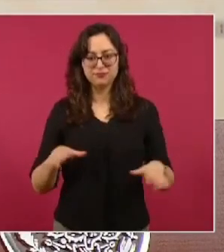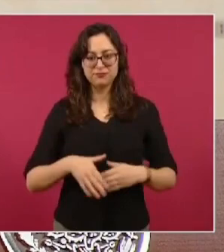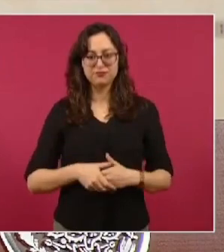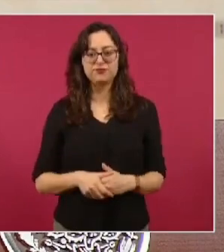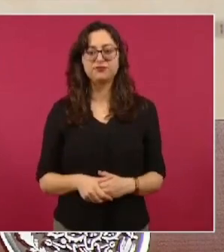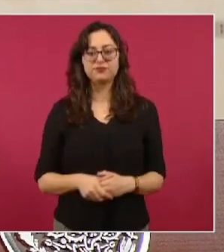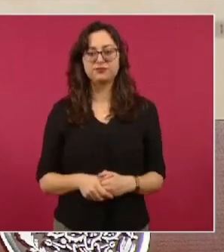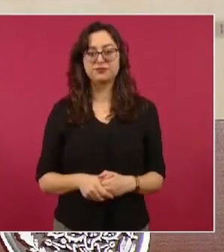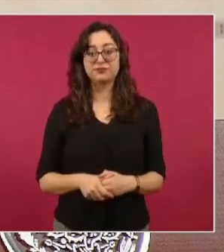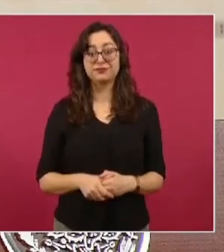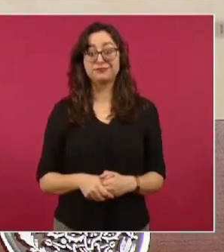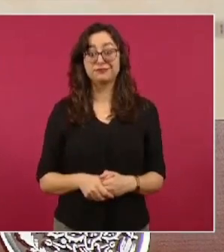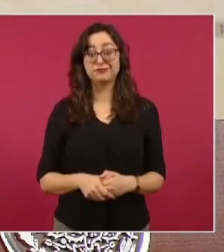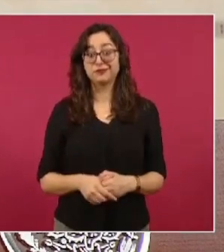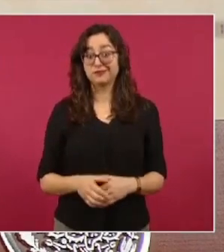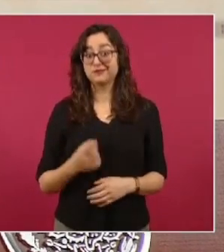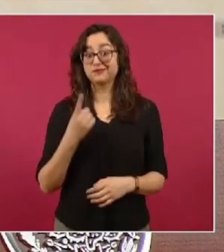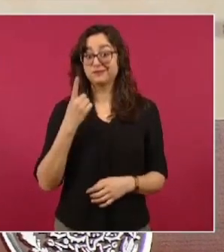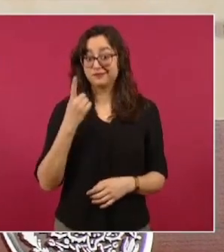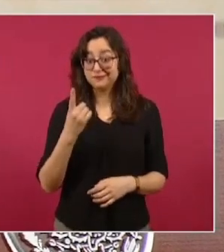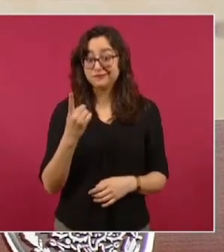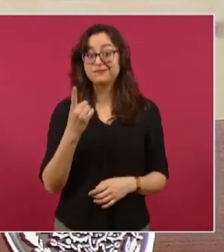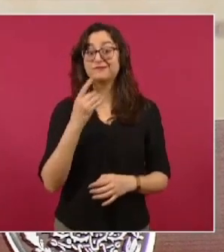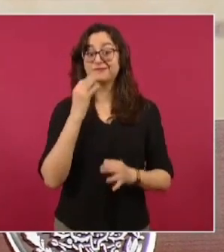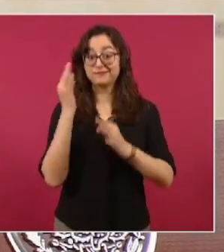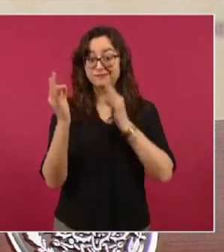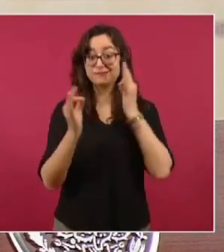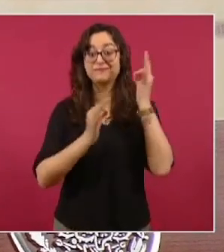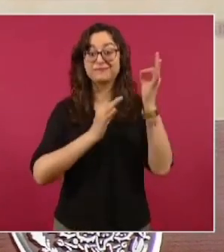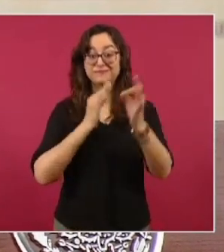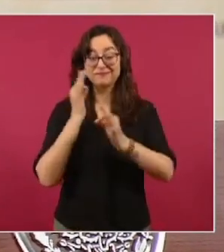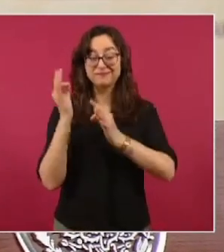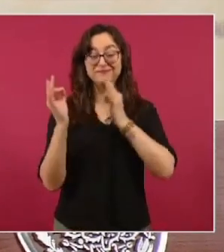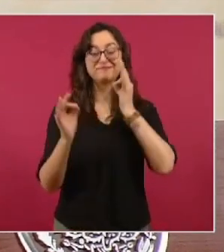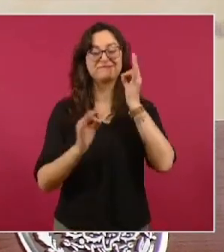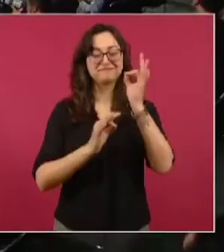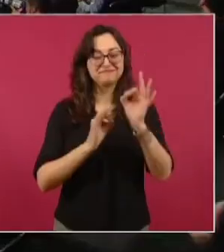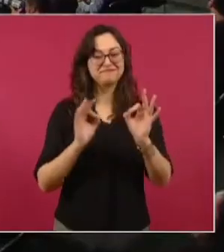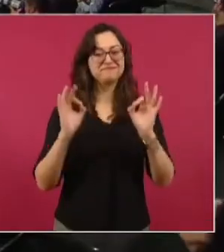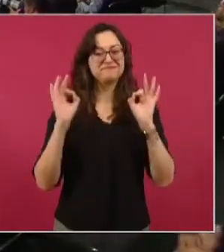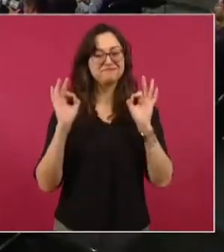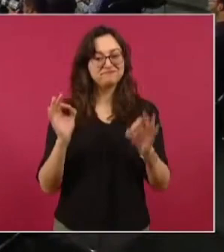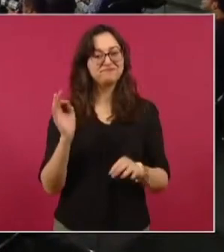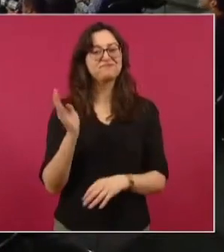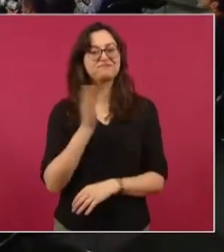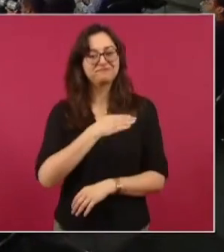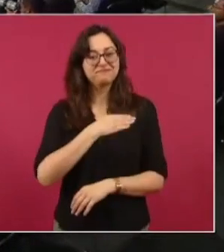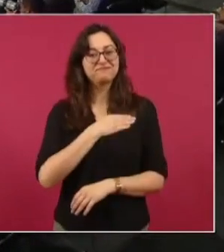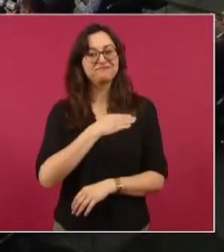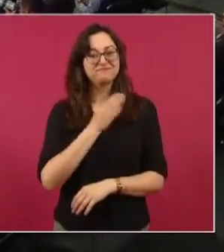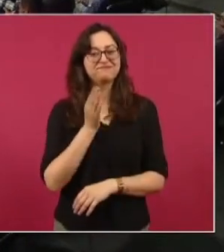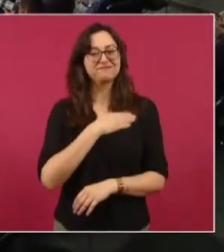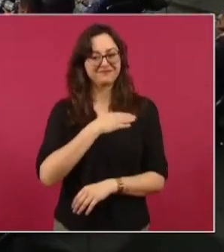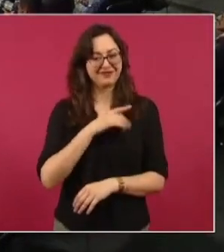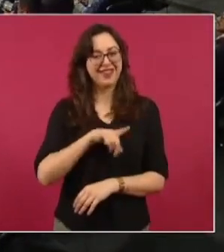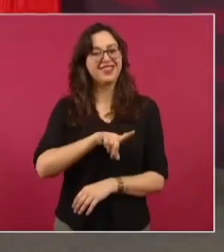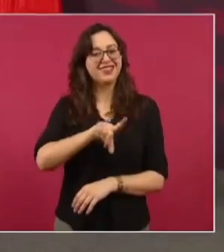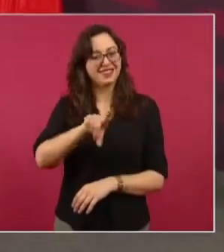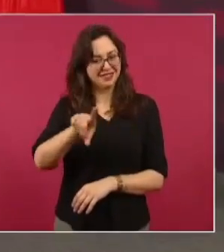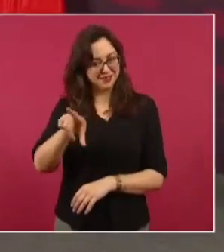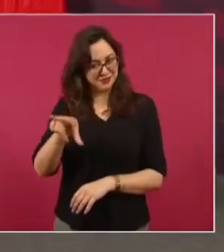que una muy buena noticia, pero la vamos a dejar para más tarde.